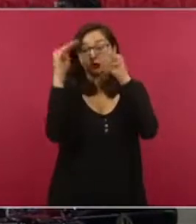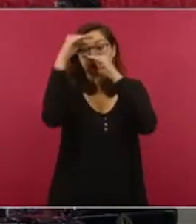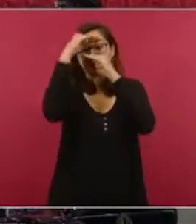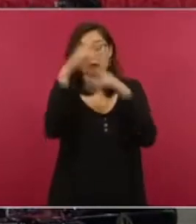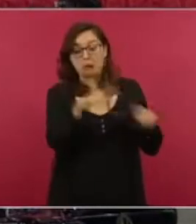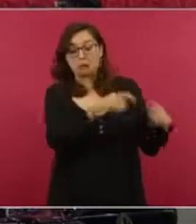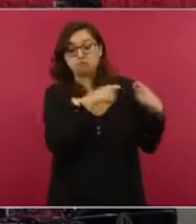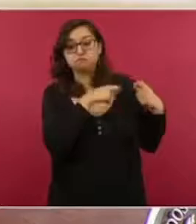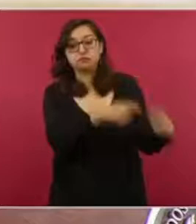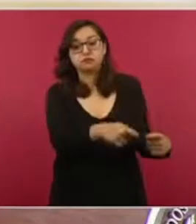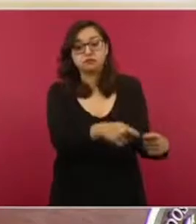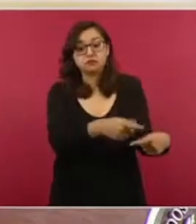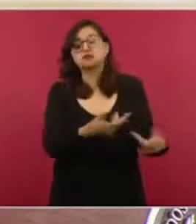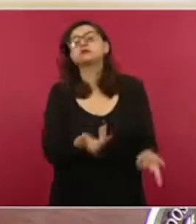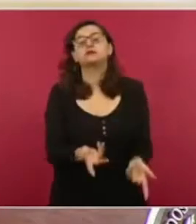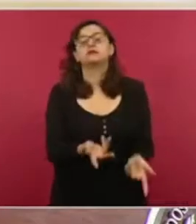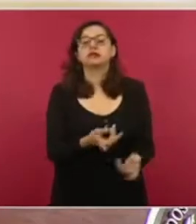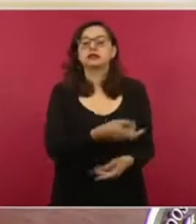discurso de siempre.